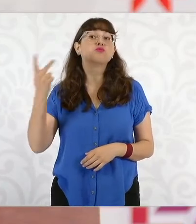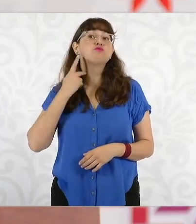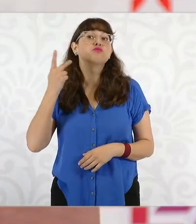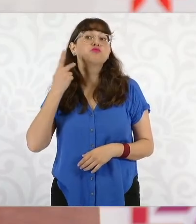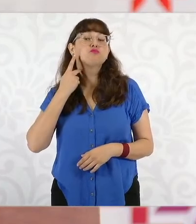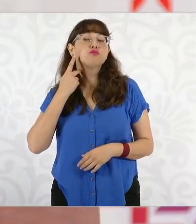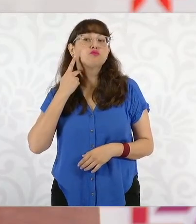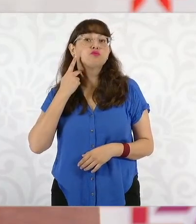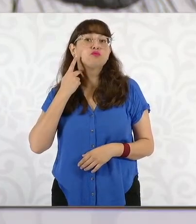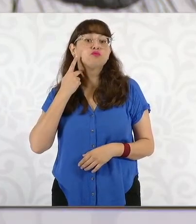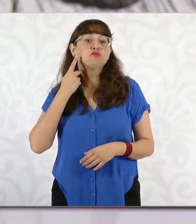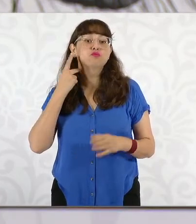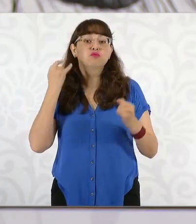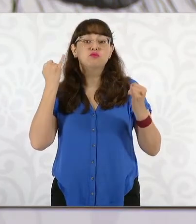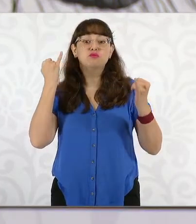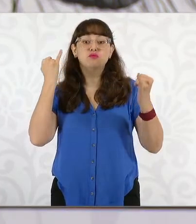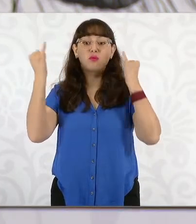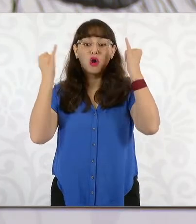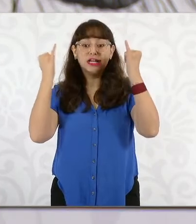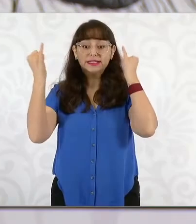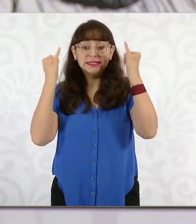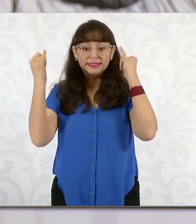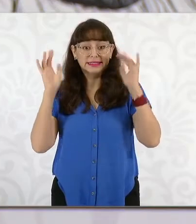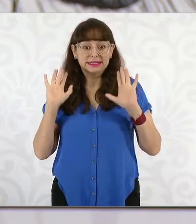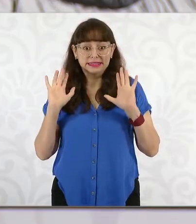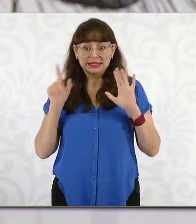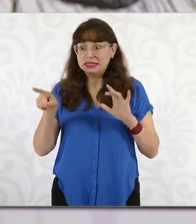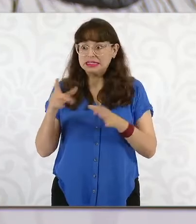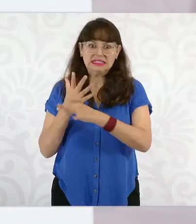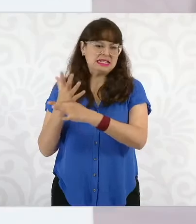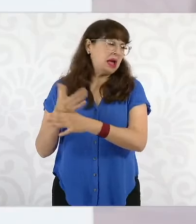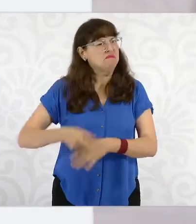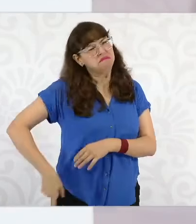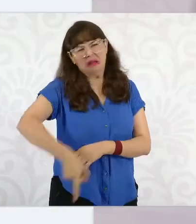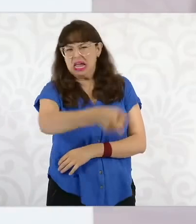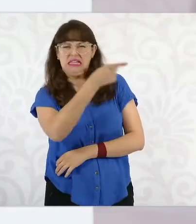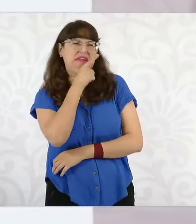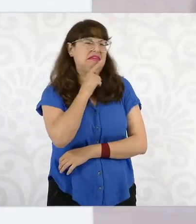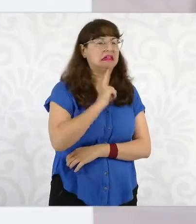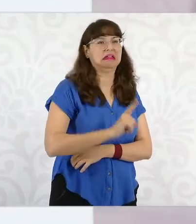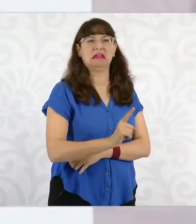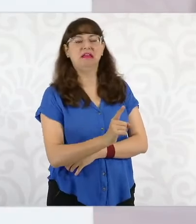Oh, es mentira, ya. Okay.